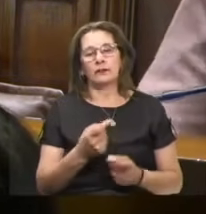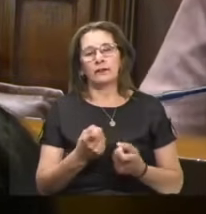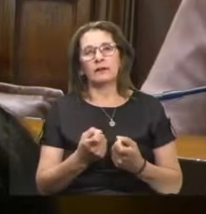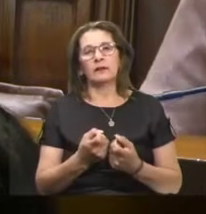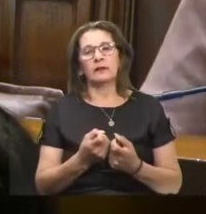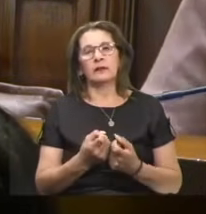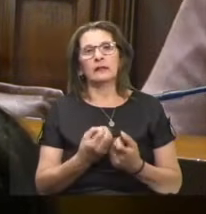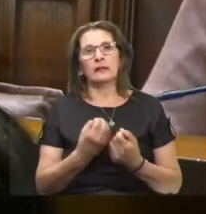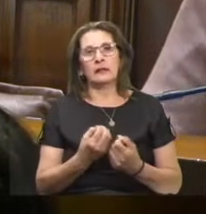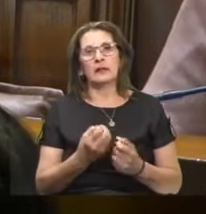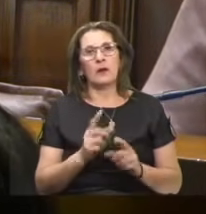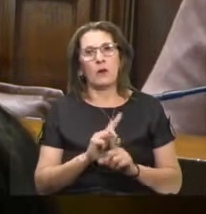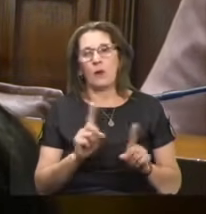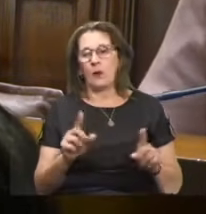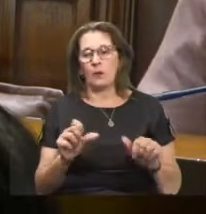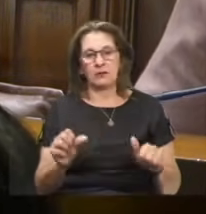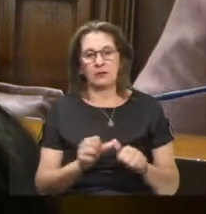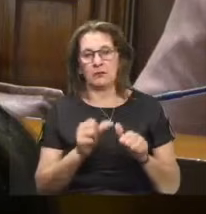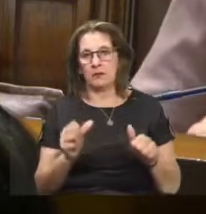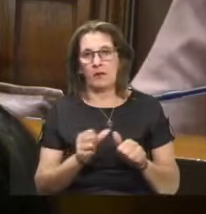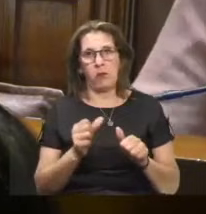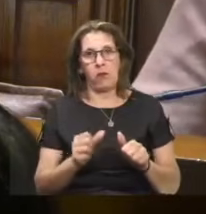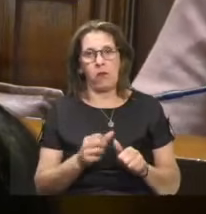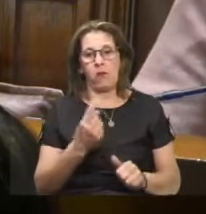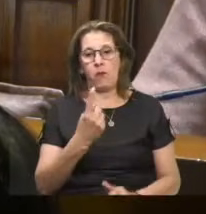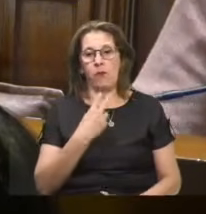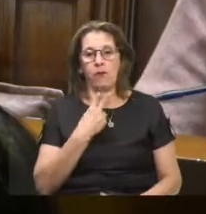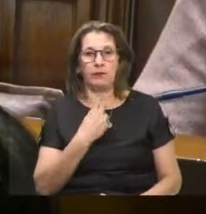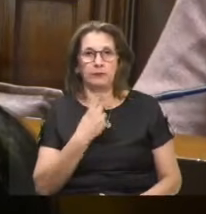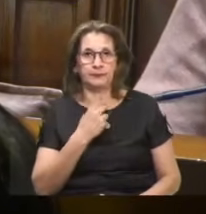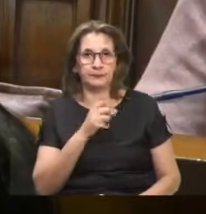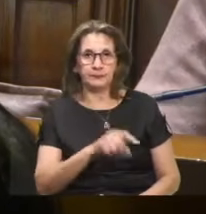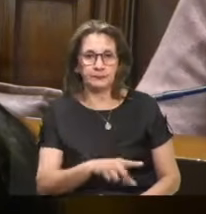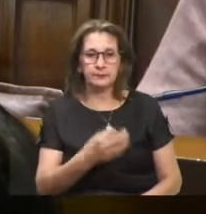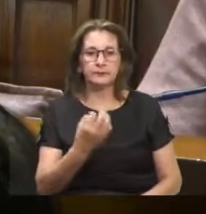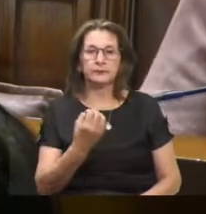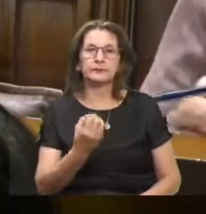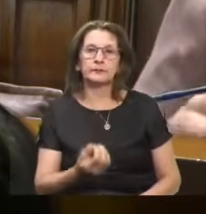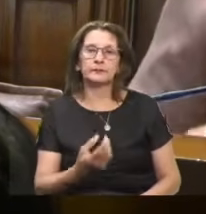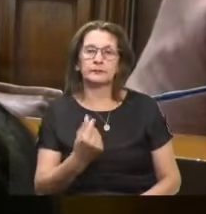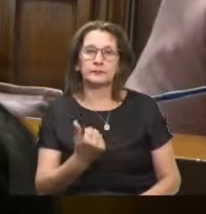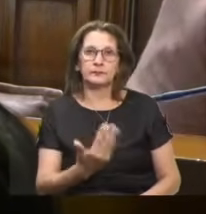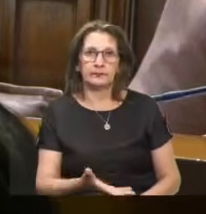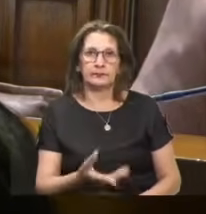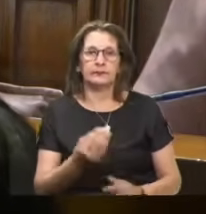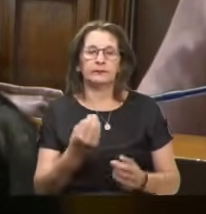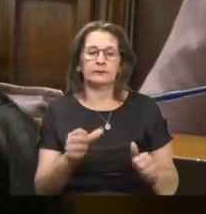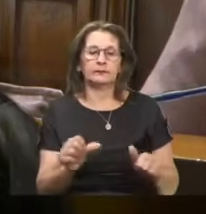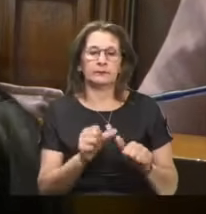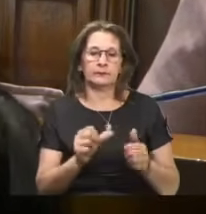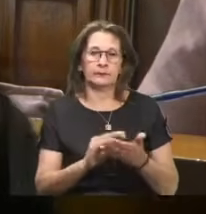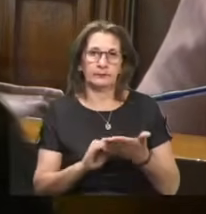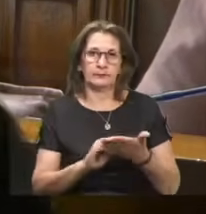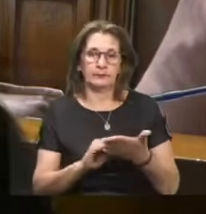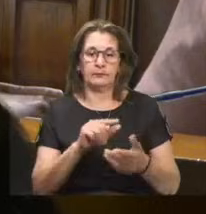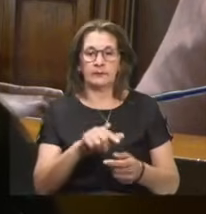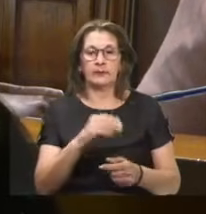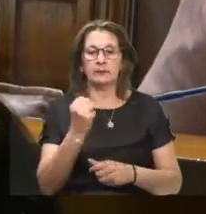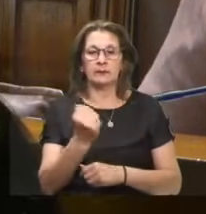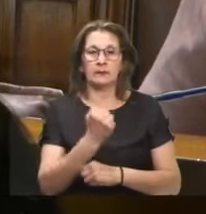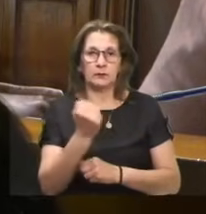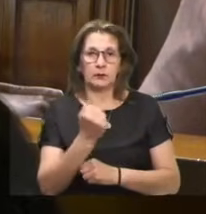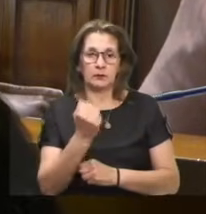que no se generaría un vicio que afecte la validez del acto administrativo. Es